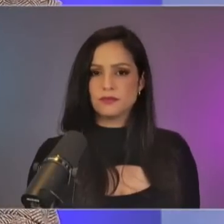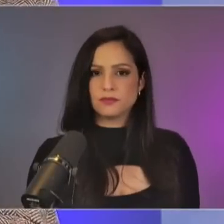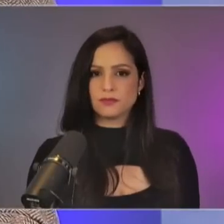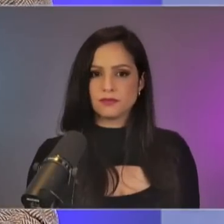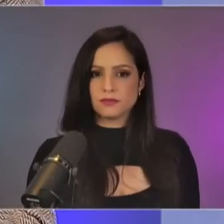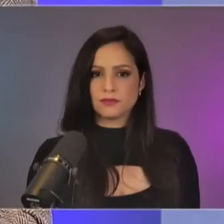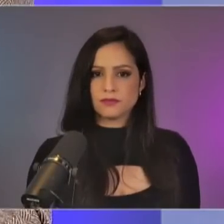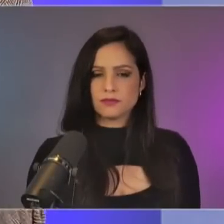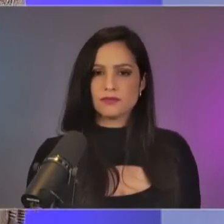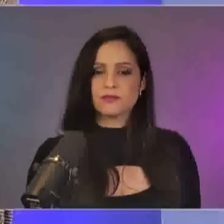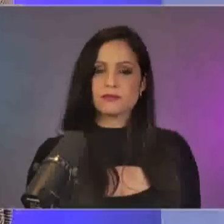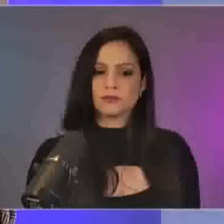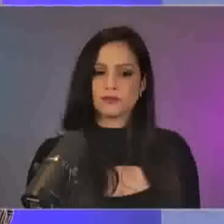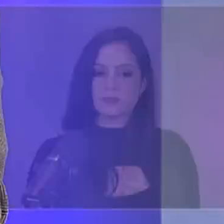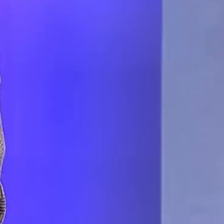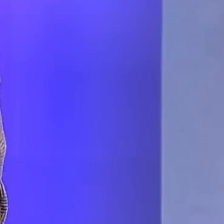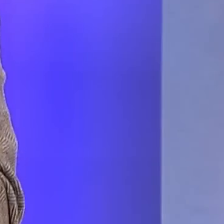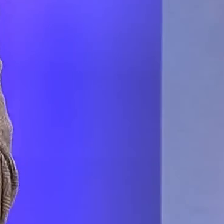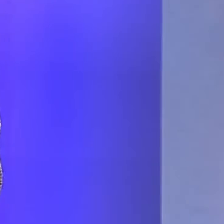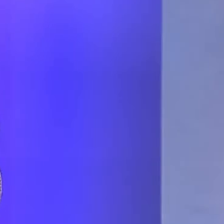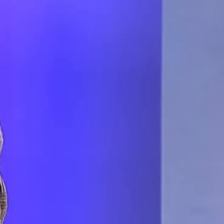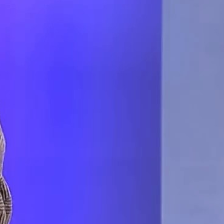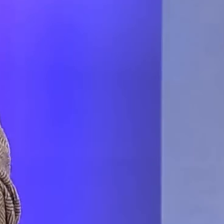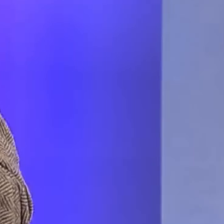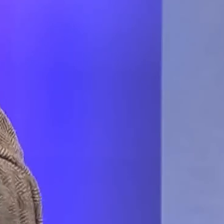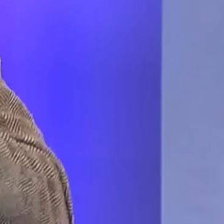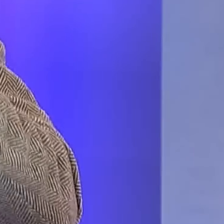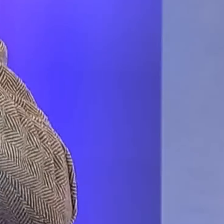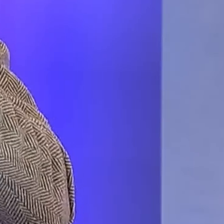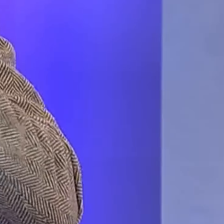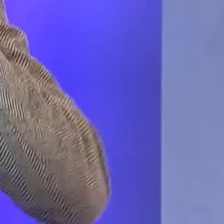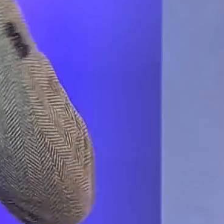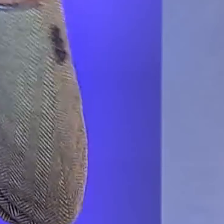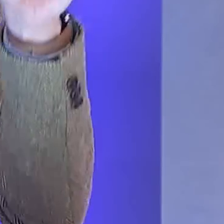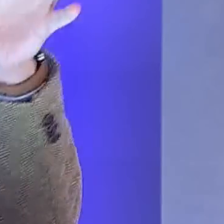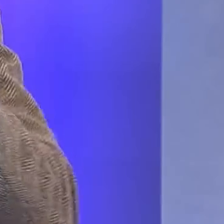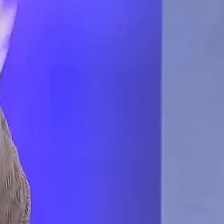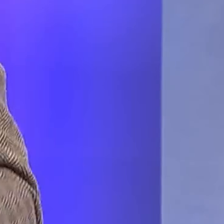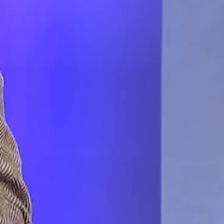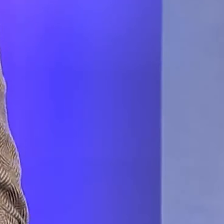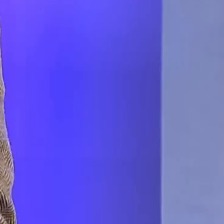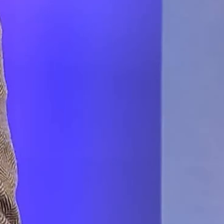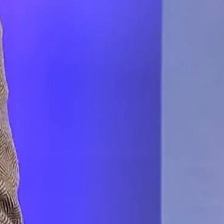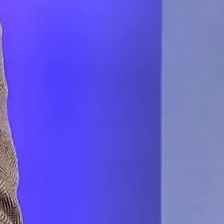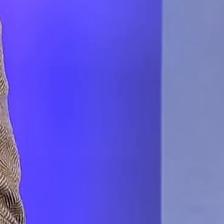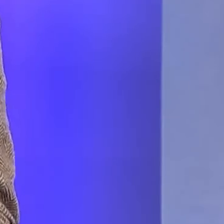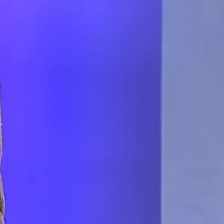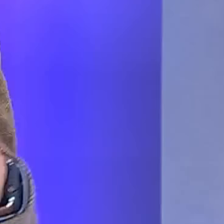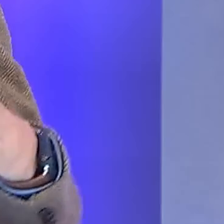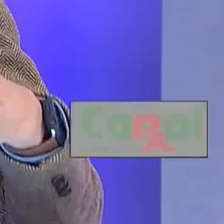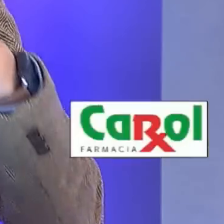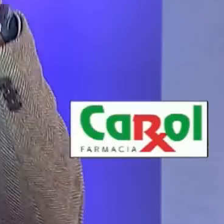estéticos no uno seis Cuáles los primeros son los que se fueron a formarse afuera en los años 80 Okay